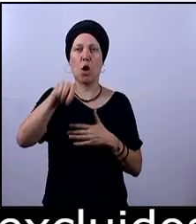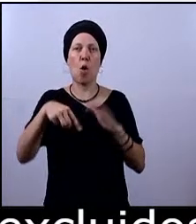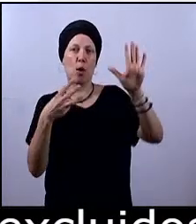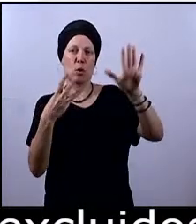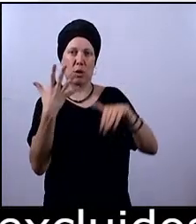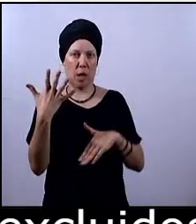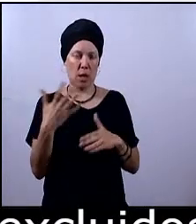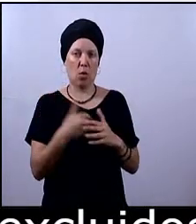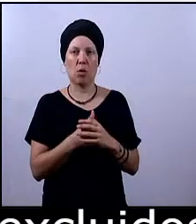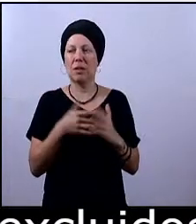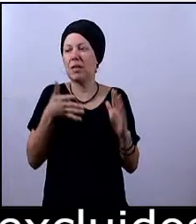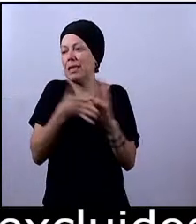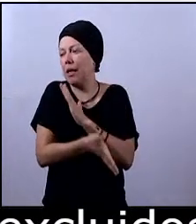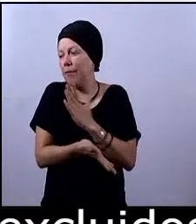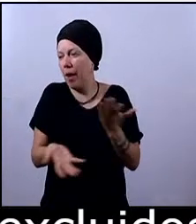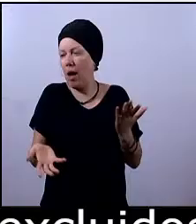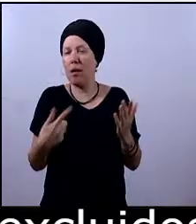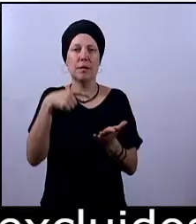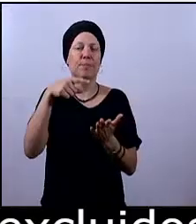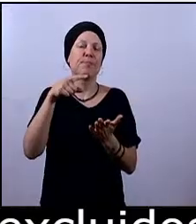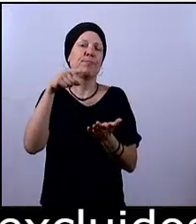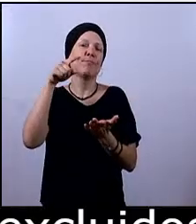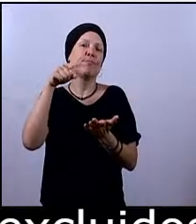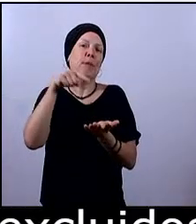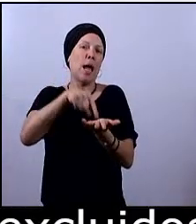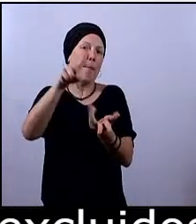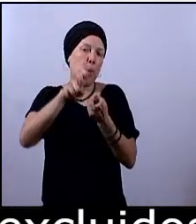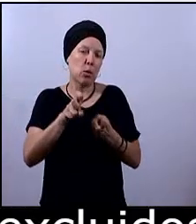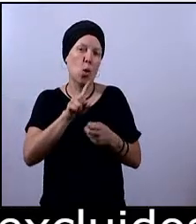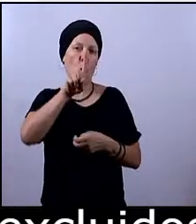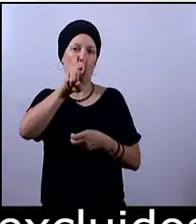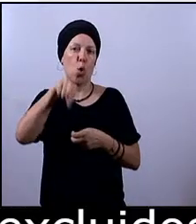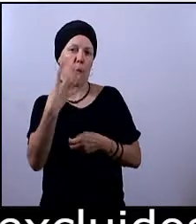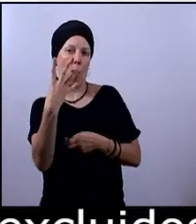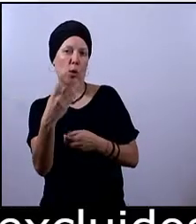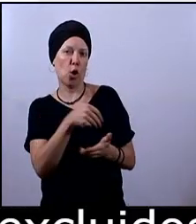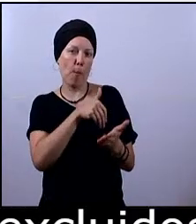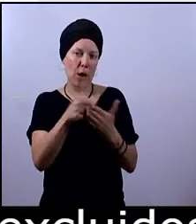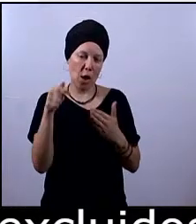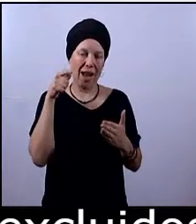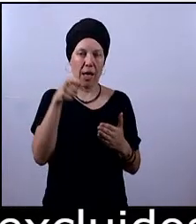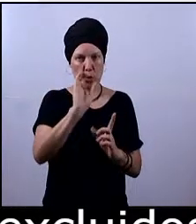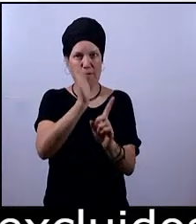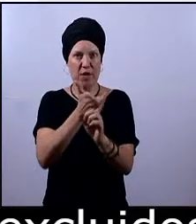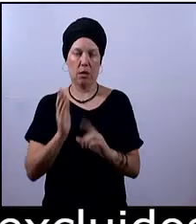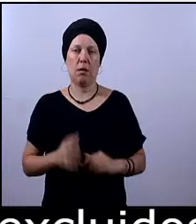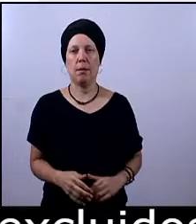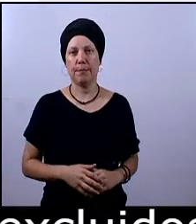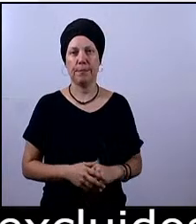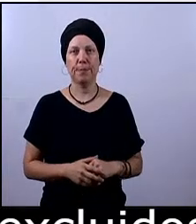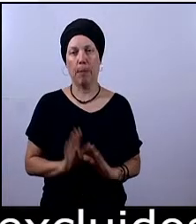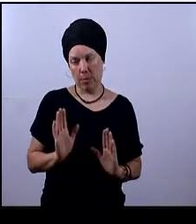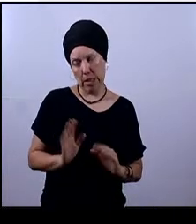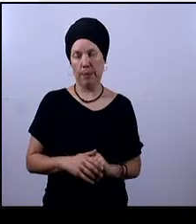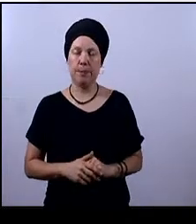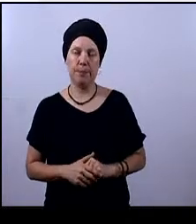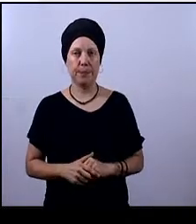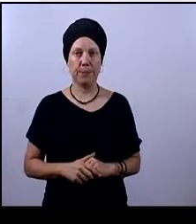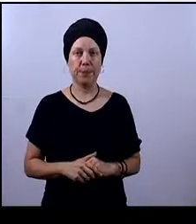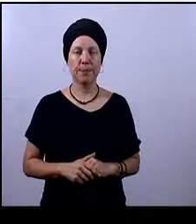decir, que lo que va a estar sujeto a arancel es una exportación de 1,4 millones. Muy bien.